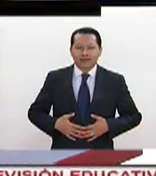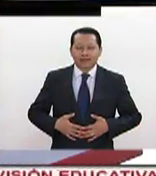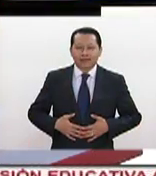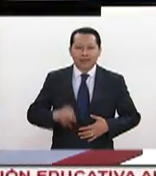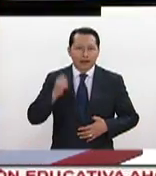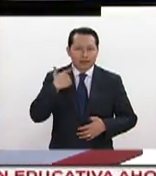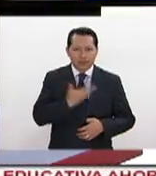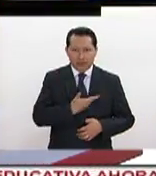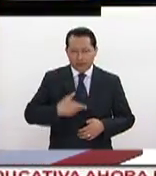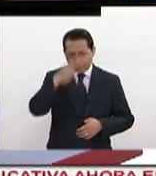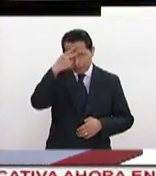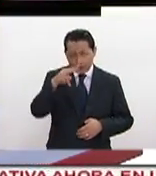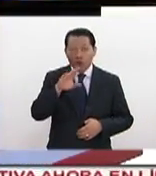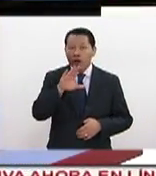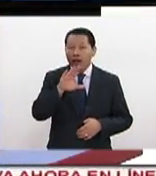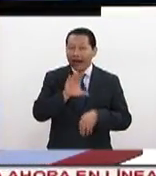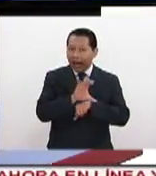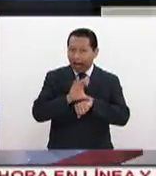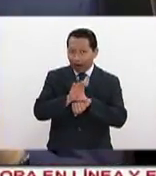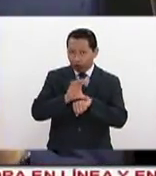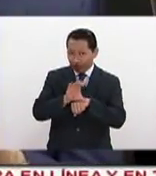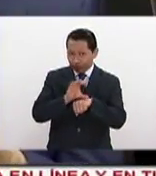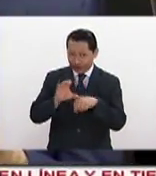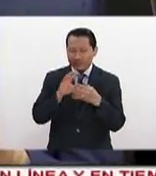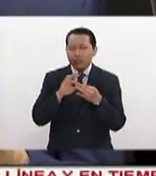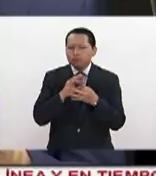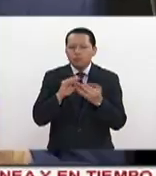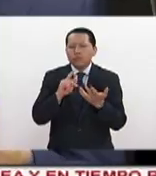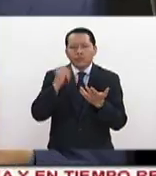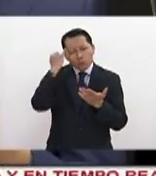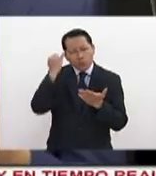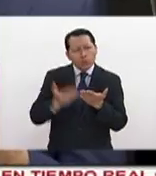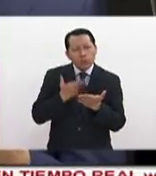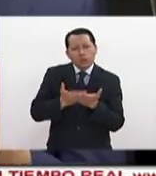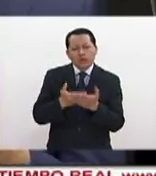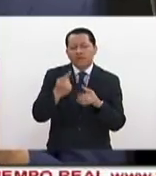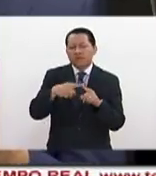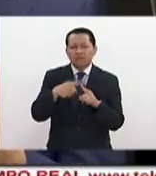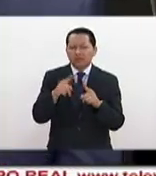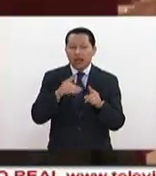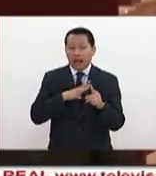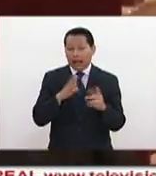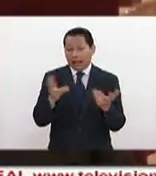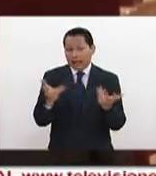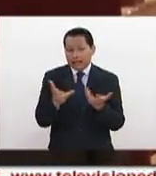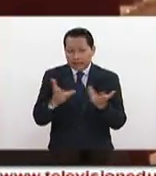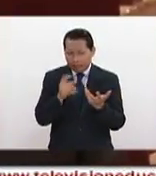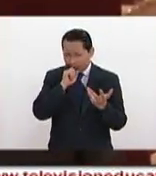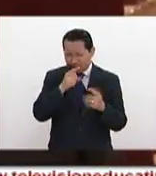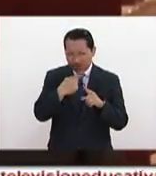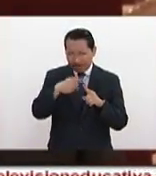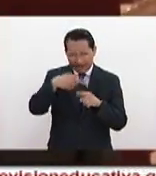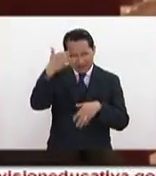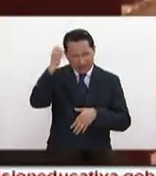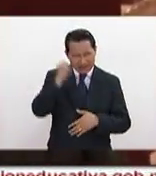El expresidente de México, Carlos Salinas de Gortari, cuestionó las propuestas y planteamientos que han realizado los precandidatos a la presidencia. En un